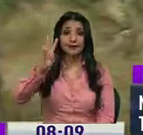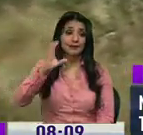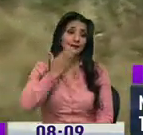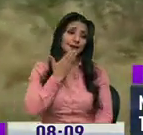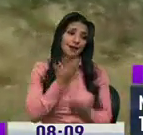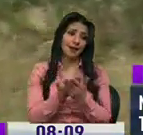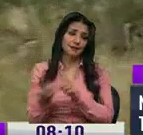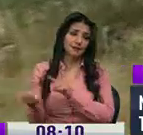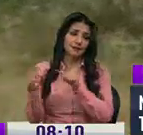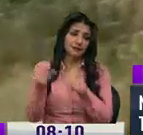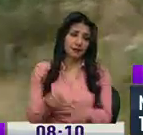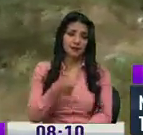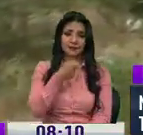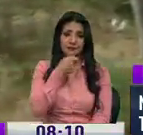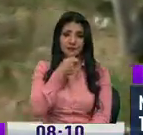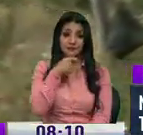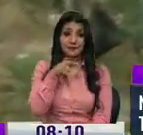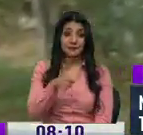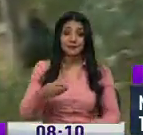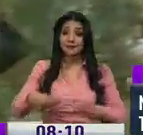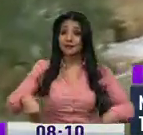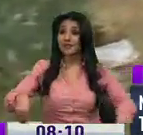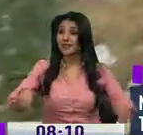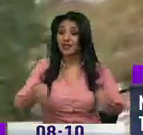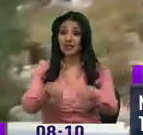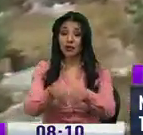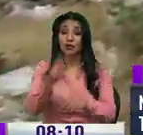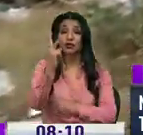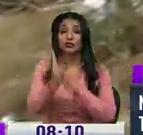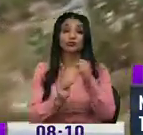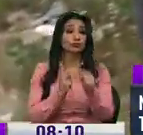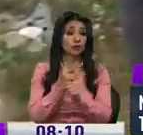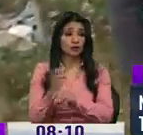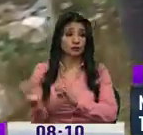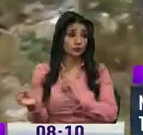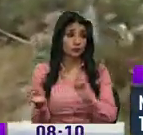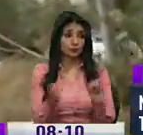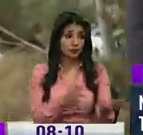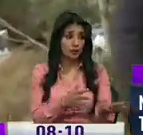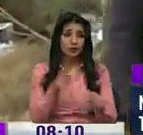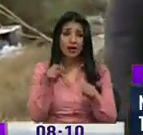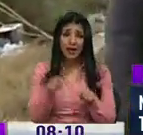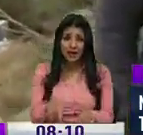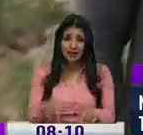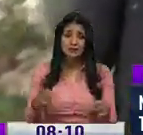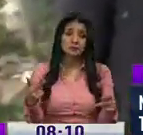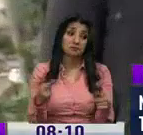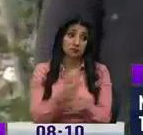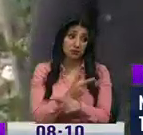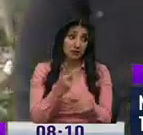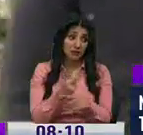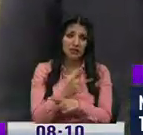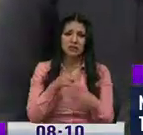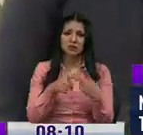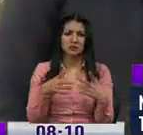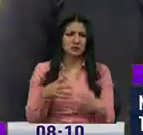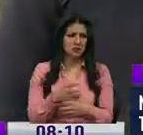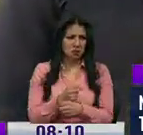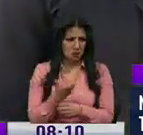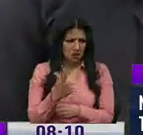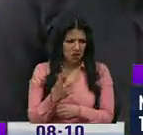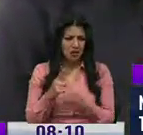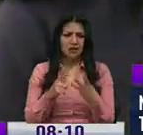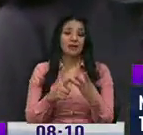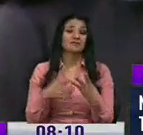cobertura. Es así, este terreno tiene 2 años de abandono, ha sido un foco de insalubridad, de